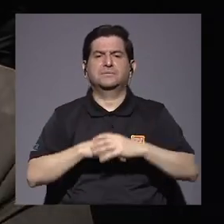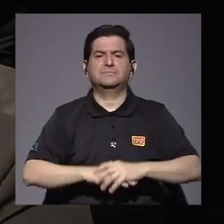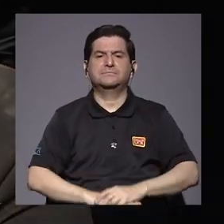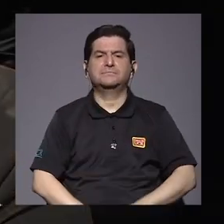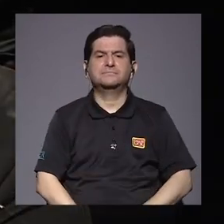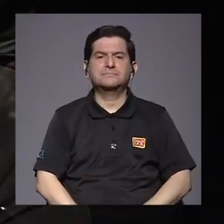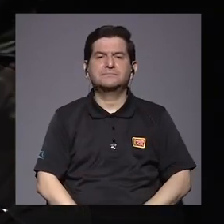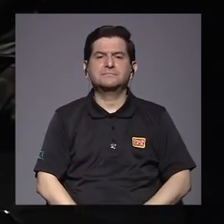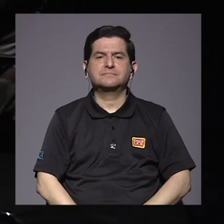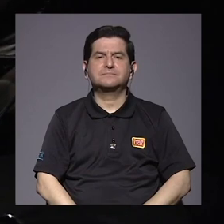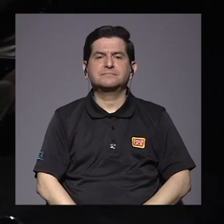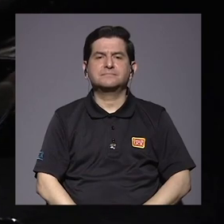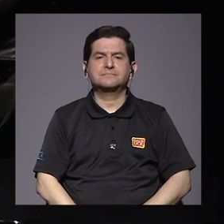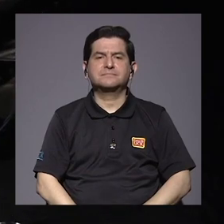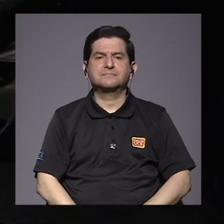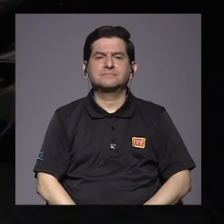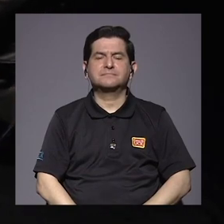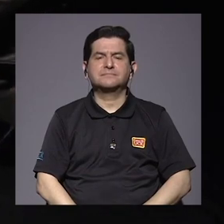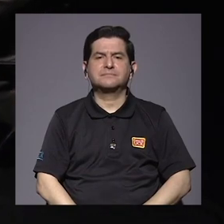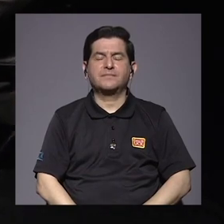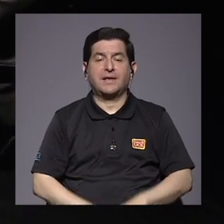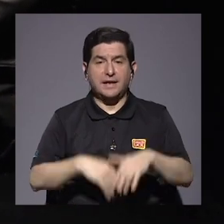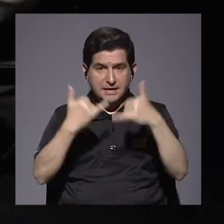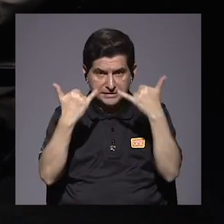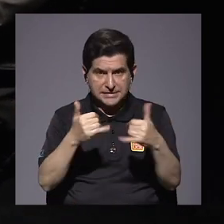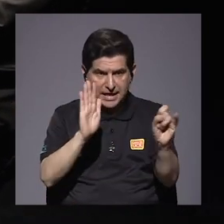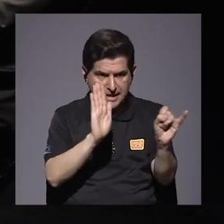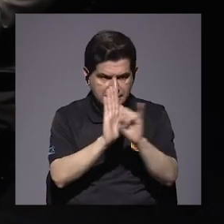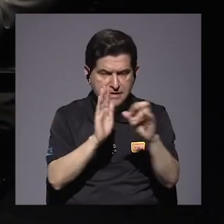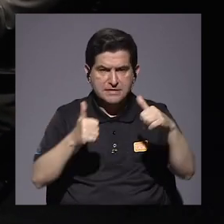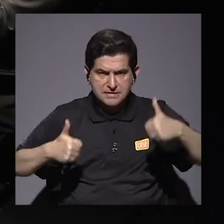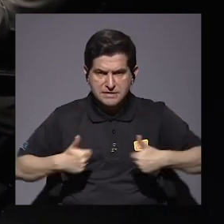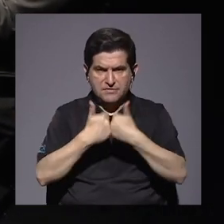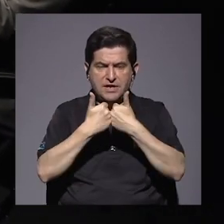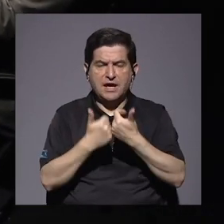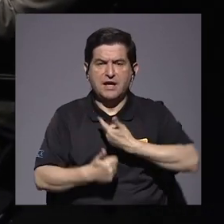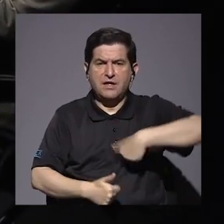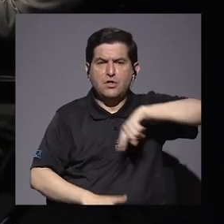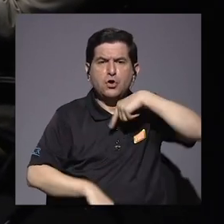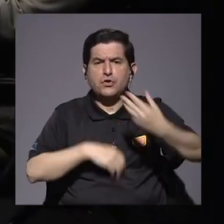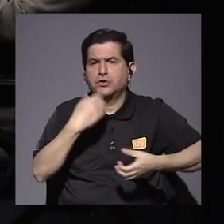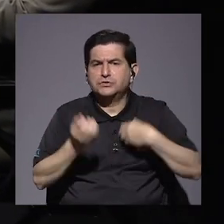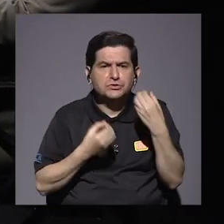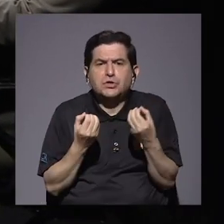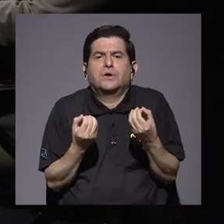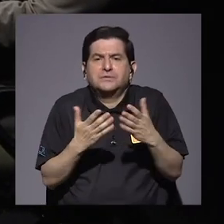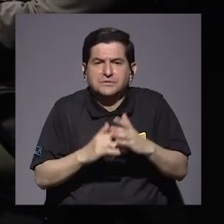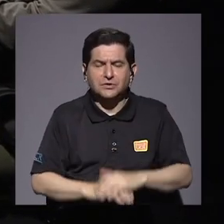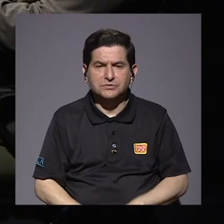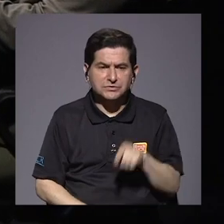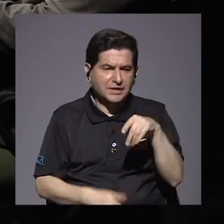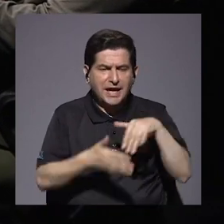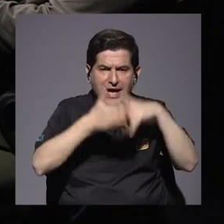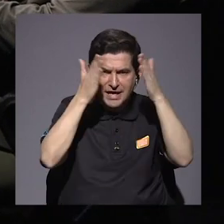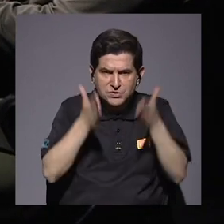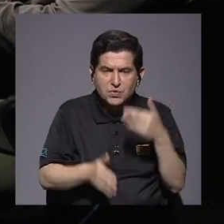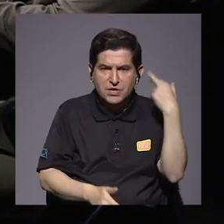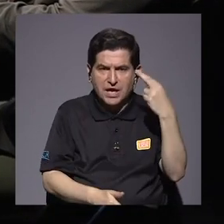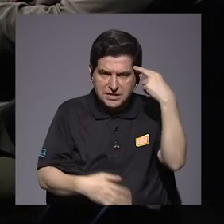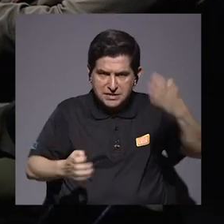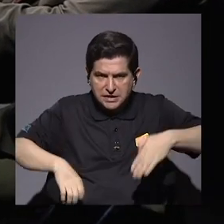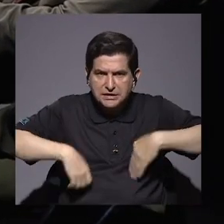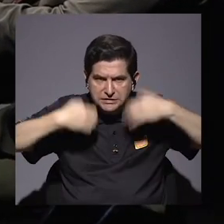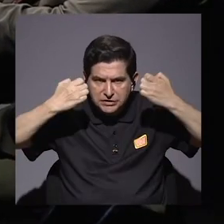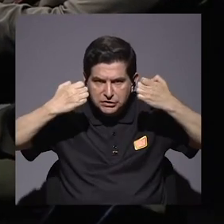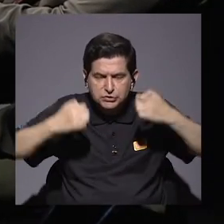momento. Ahora, identificado ese reto, ¿cómo hacemos posible que ese estudiantado, que es la razón de